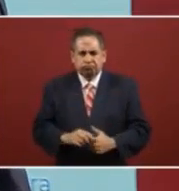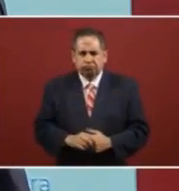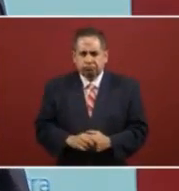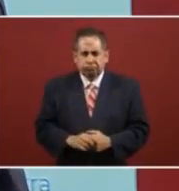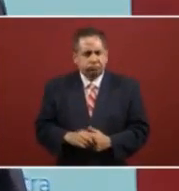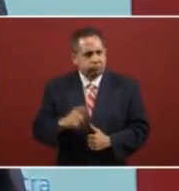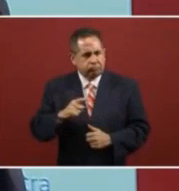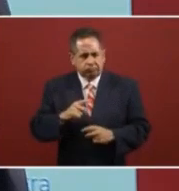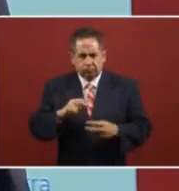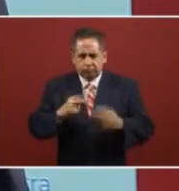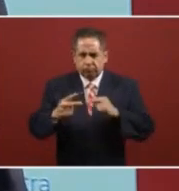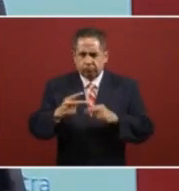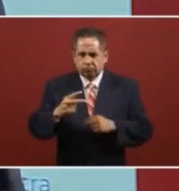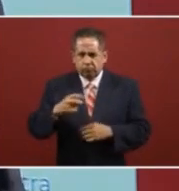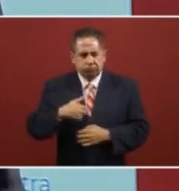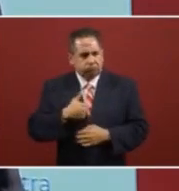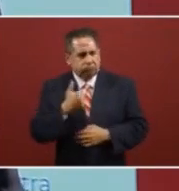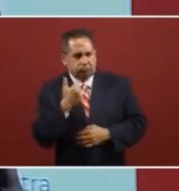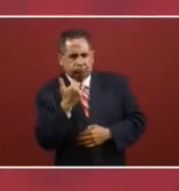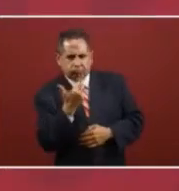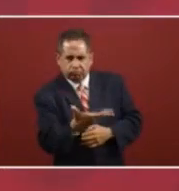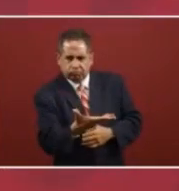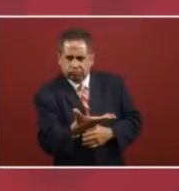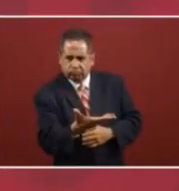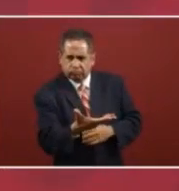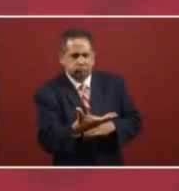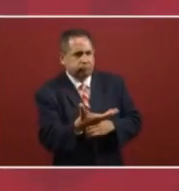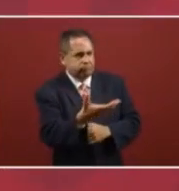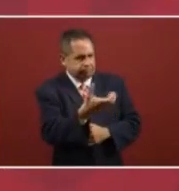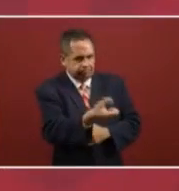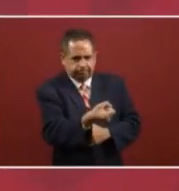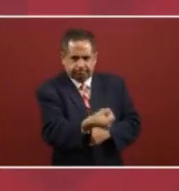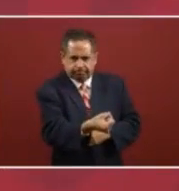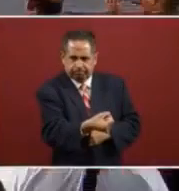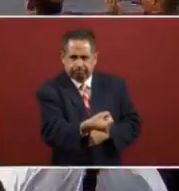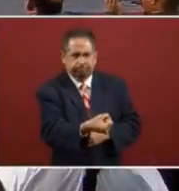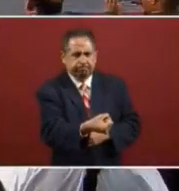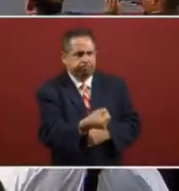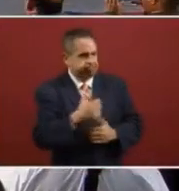sino una mano abierta y franca.